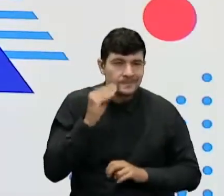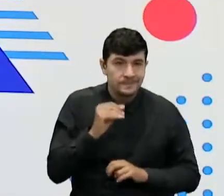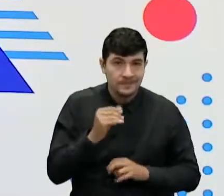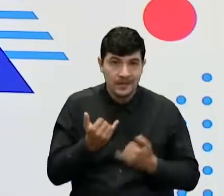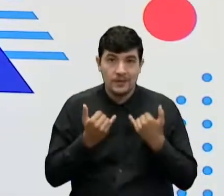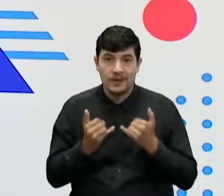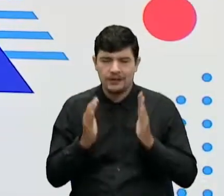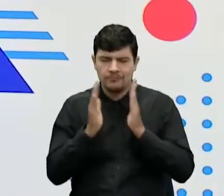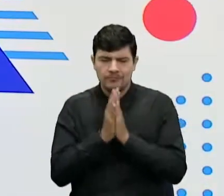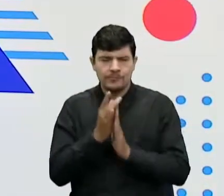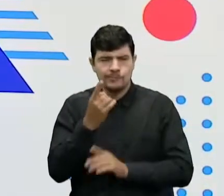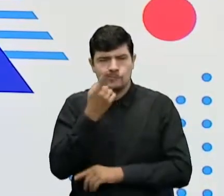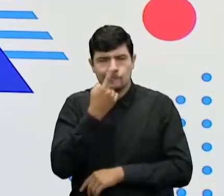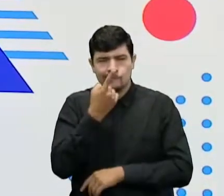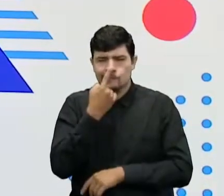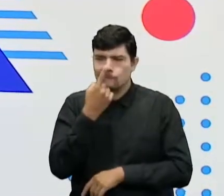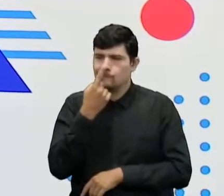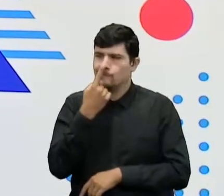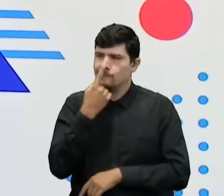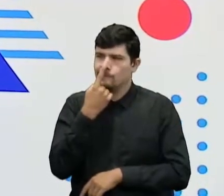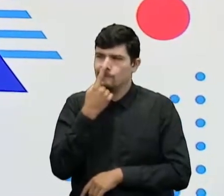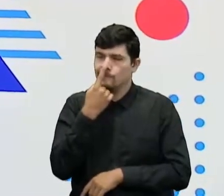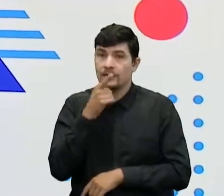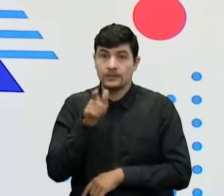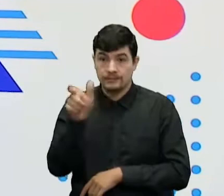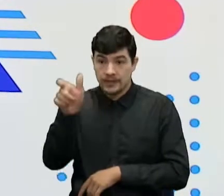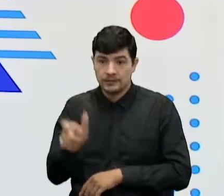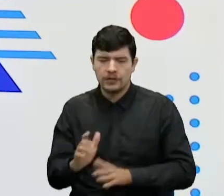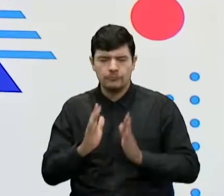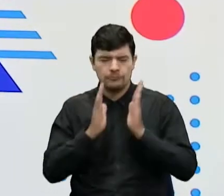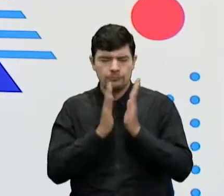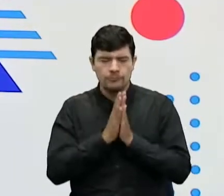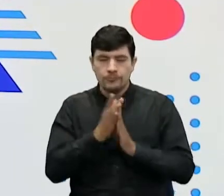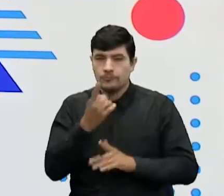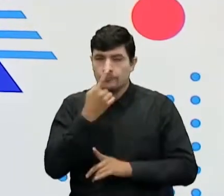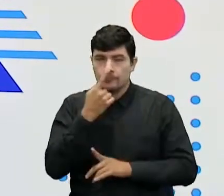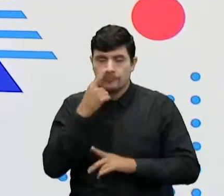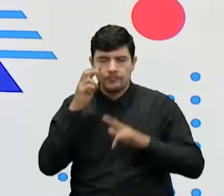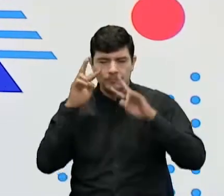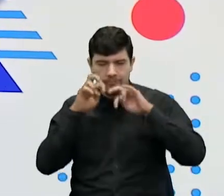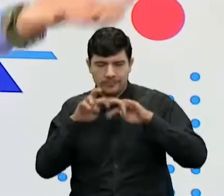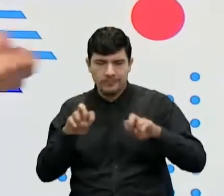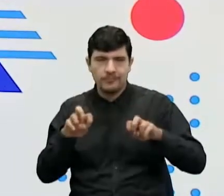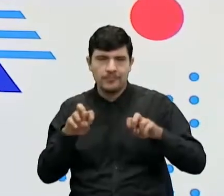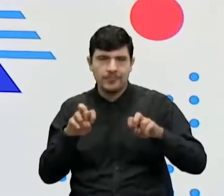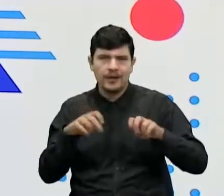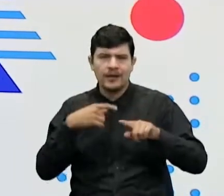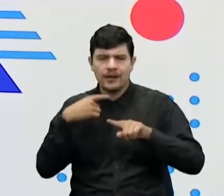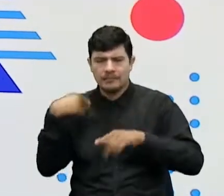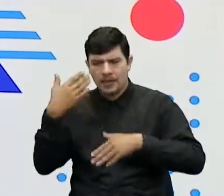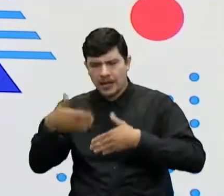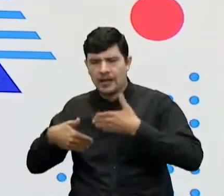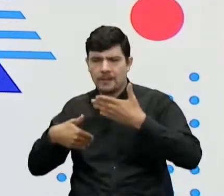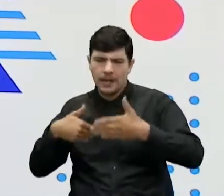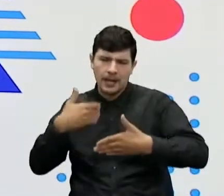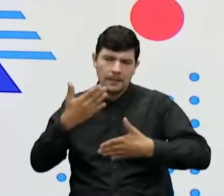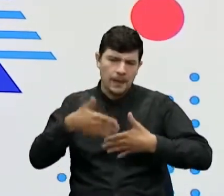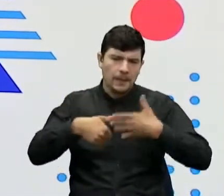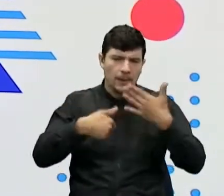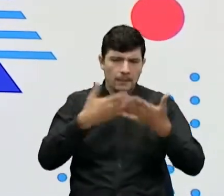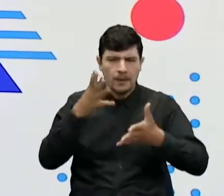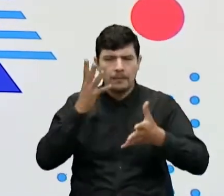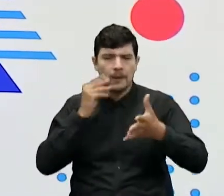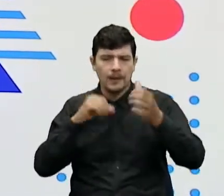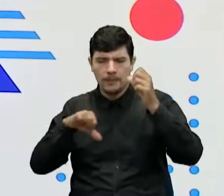Curiosidad El hizo Un experimento Si Hizo varios Experimentos